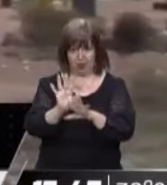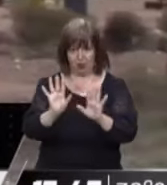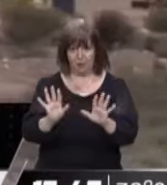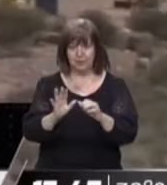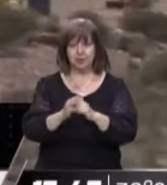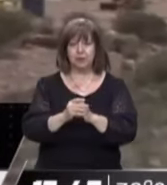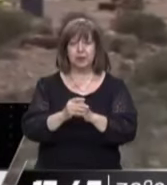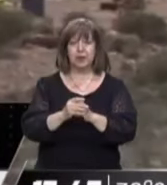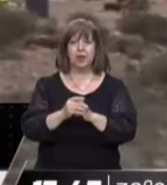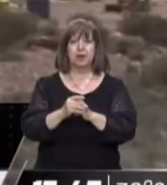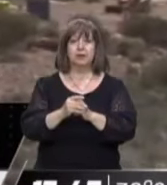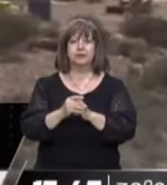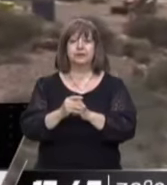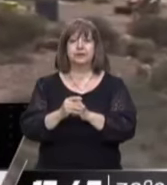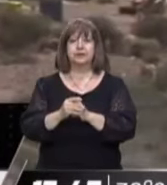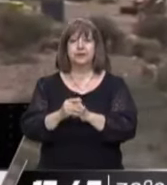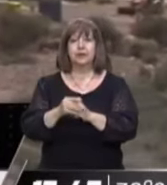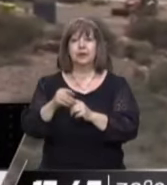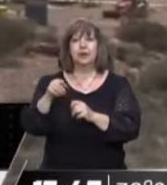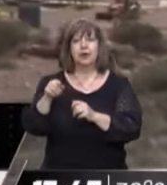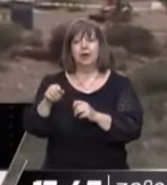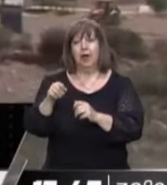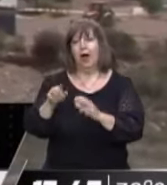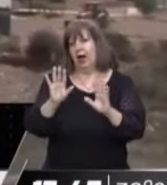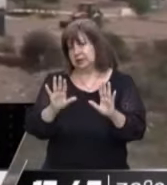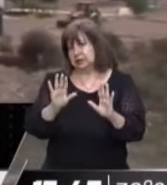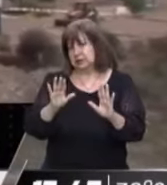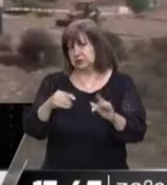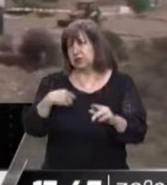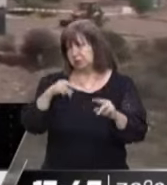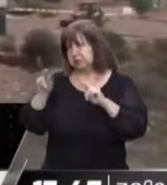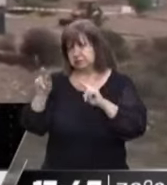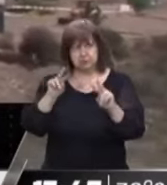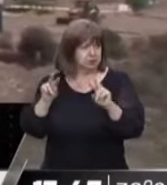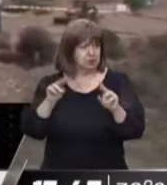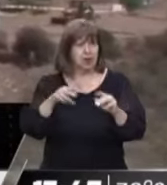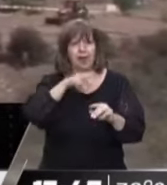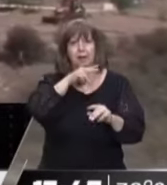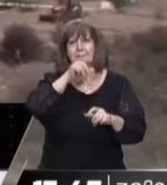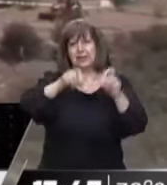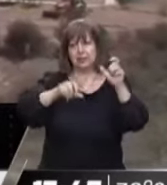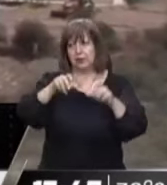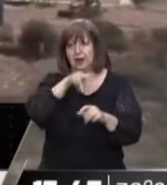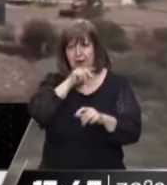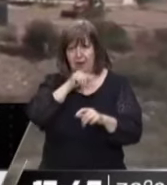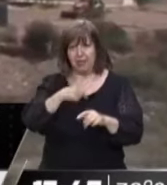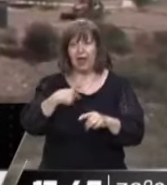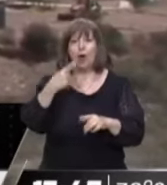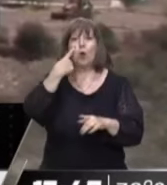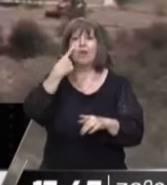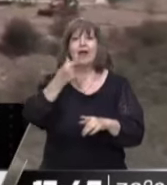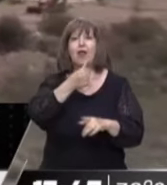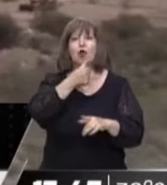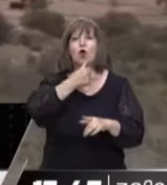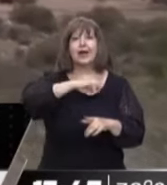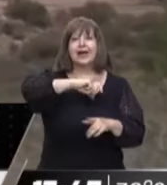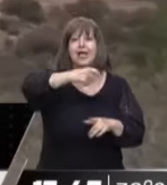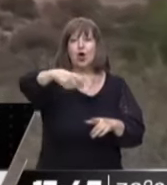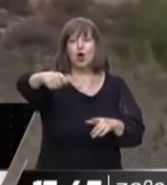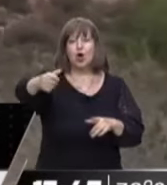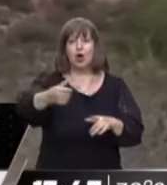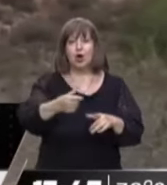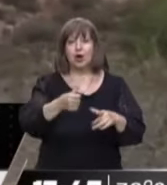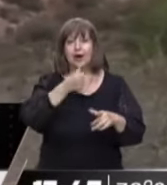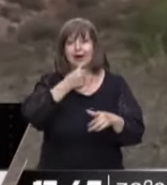Así es una forma mucho más cuidadosa y bueno Esta es la situación en general eso es lo que se pide tener cuidado al arrimarse al río Mendoza los alrededores del río